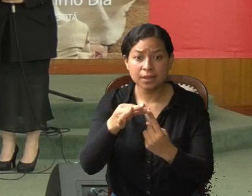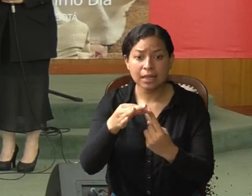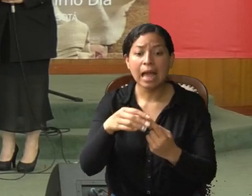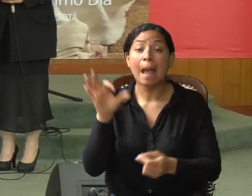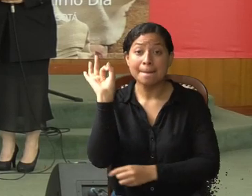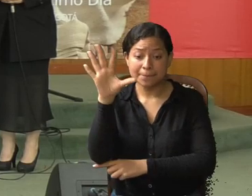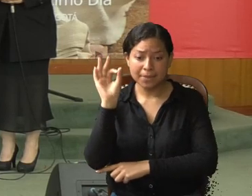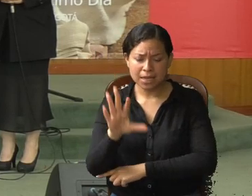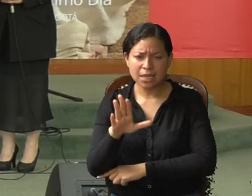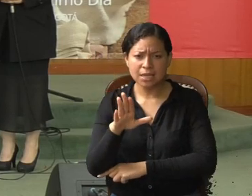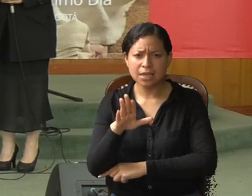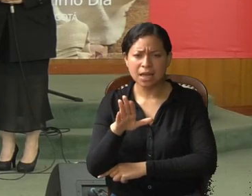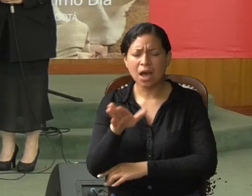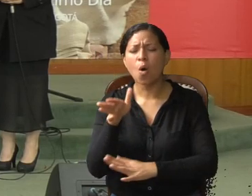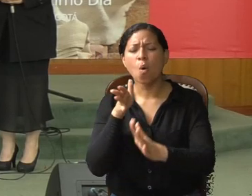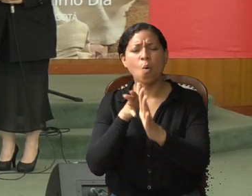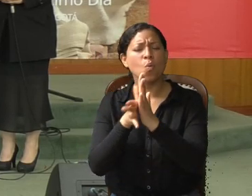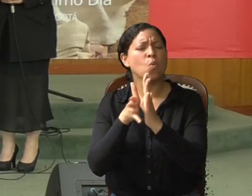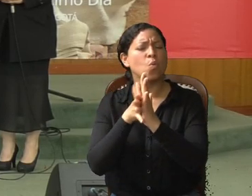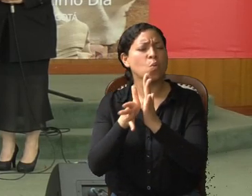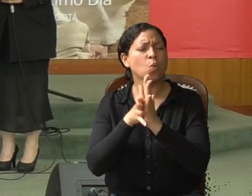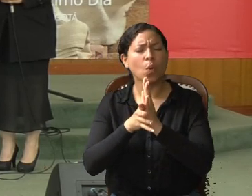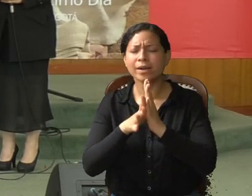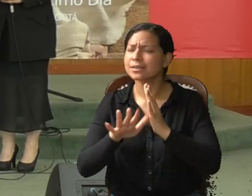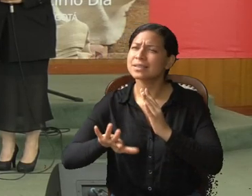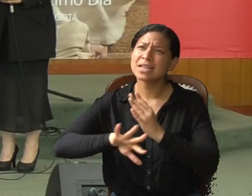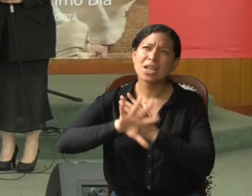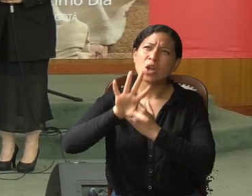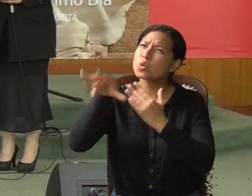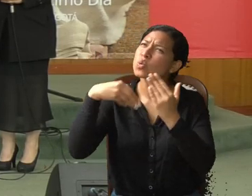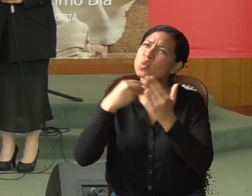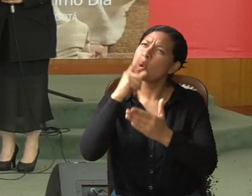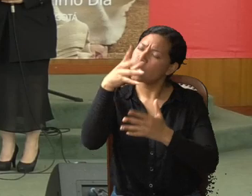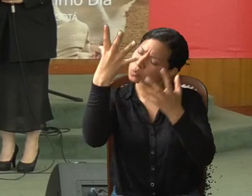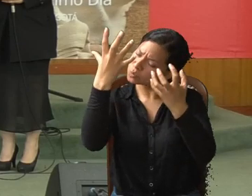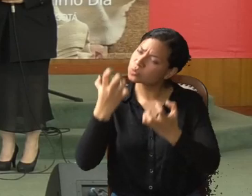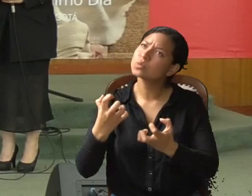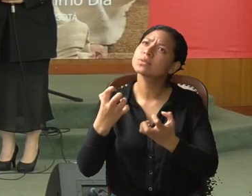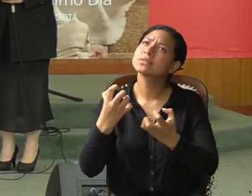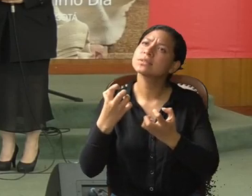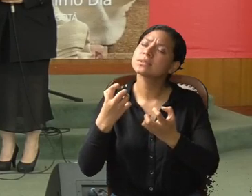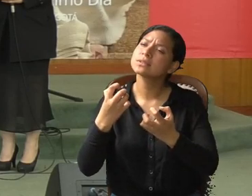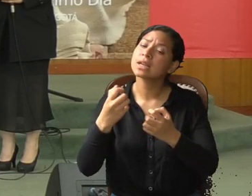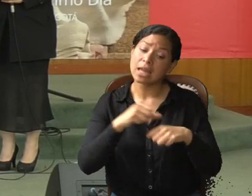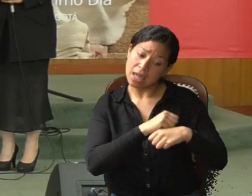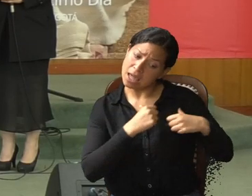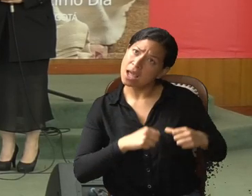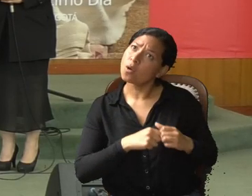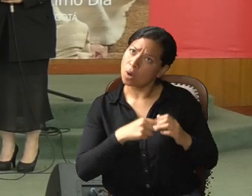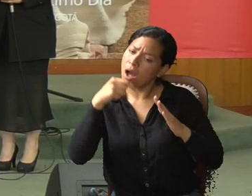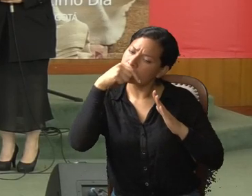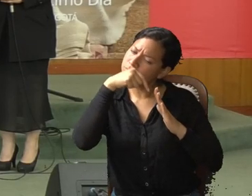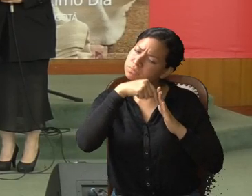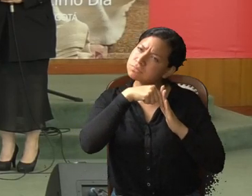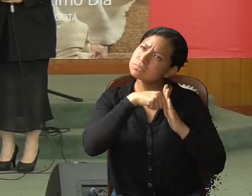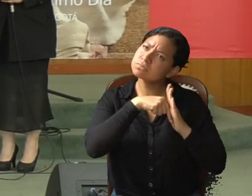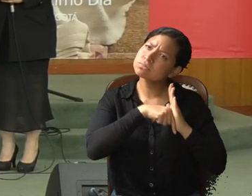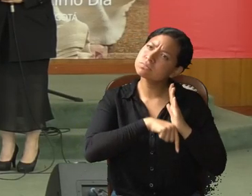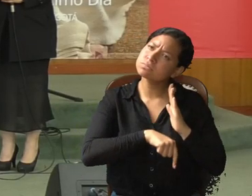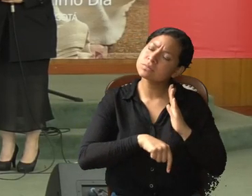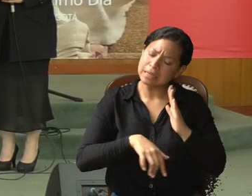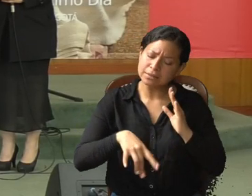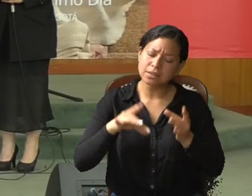palabra, pueda hablar lo que tú deseas y pueda llegar al fondo de nuestros corazones de la manera extraña como el Espíritu Santo